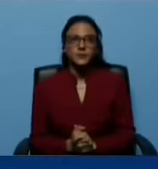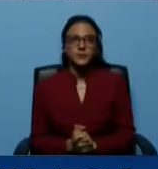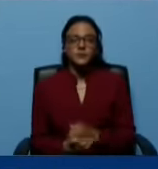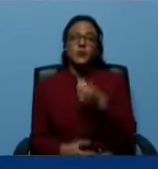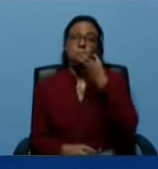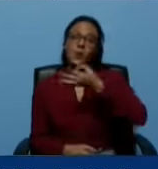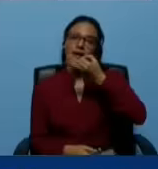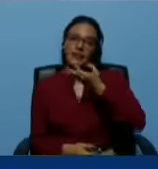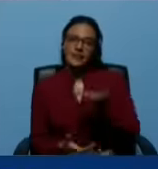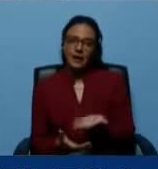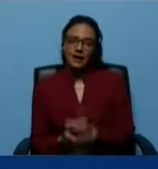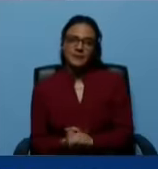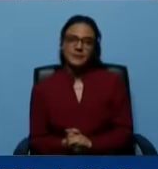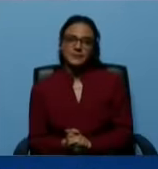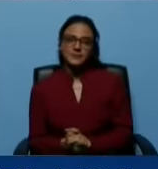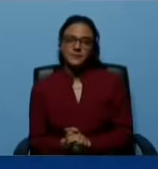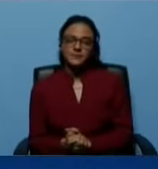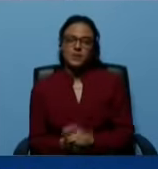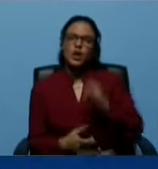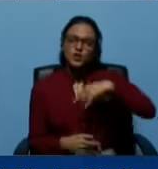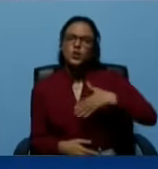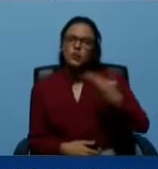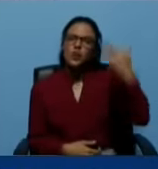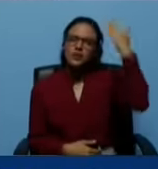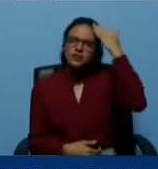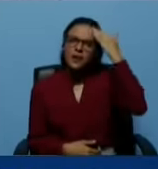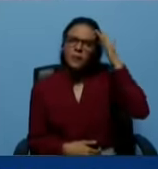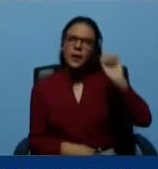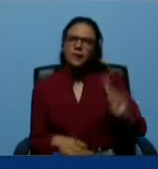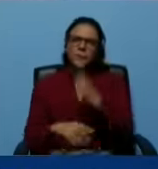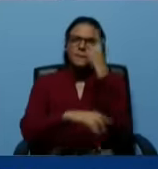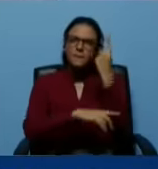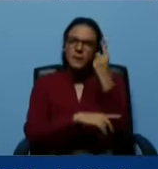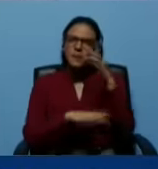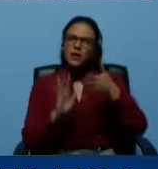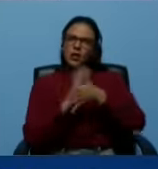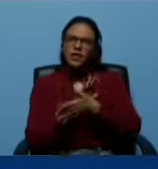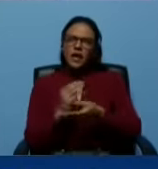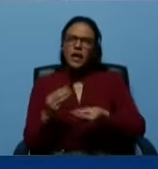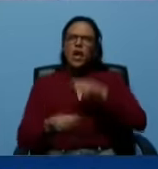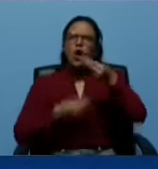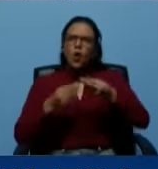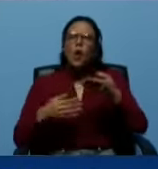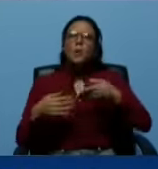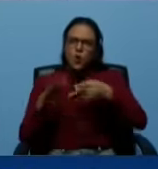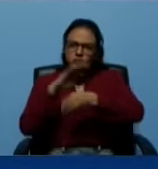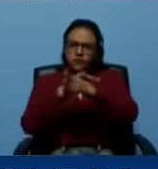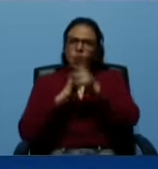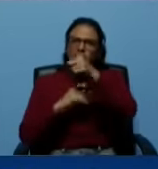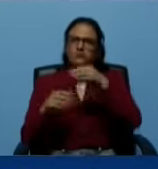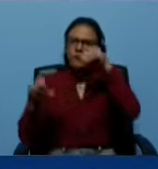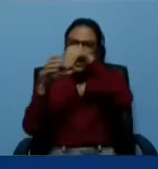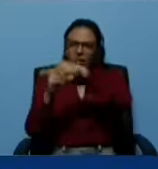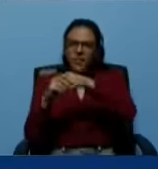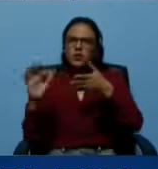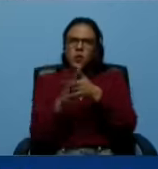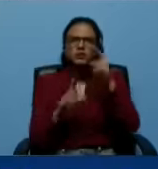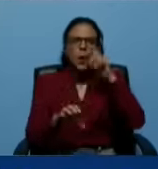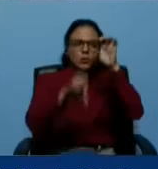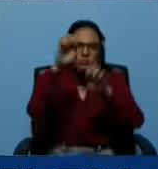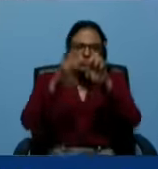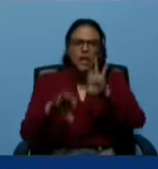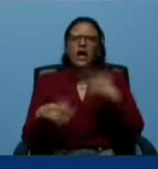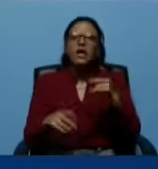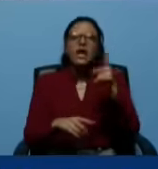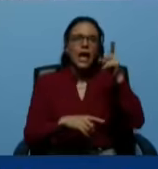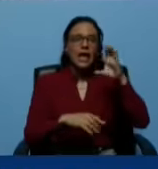Buenas tardes. ¿Podemos saber, en principio, cómo transcurrió la audiencia, qué es lo que la sala electoral